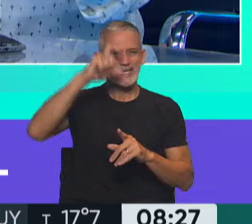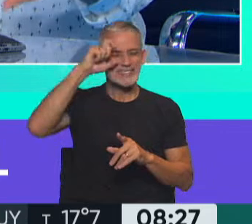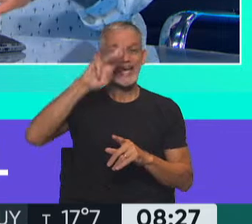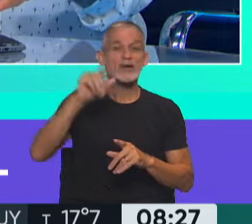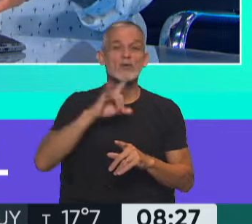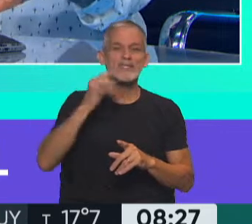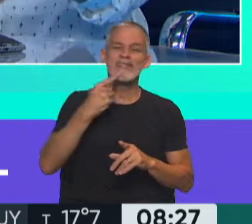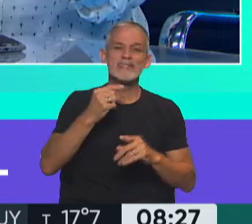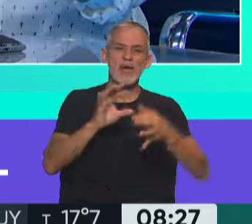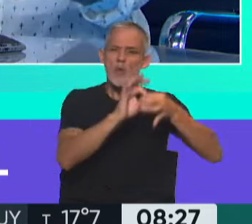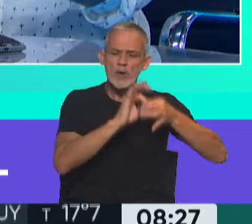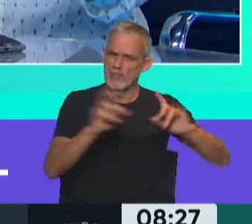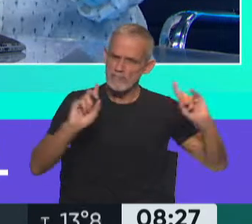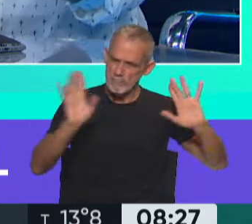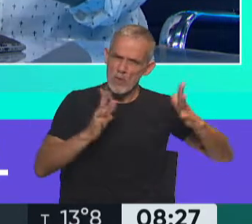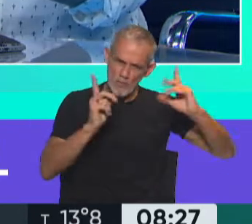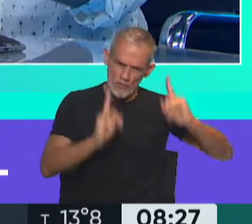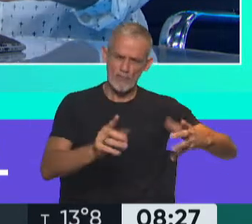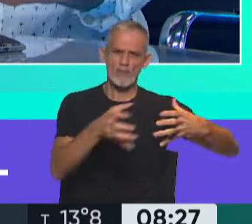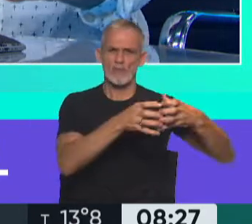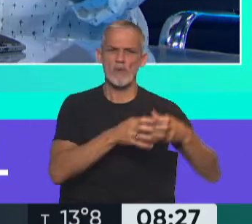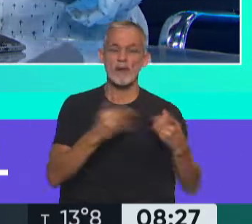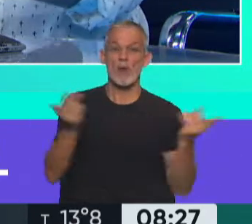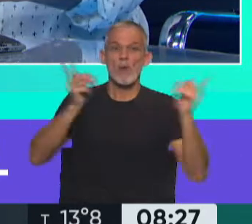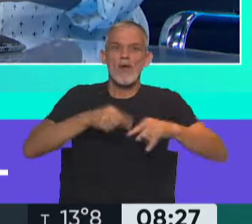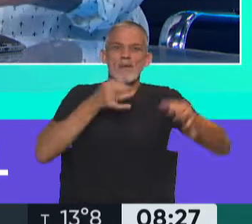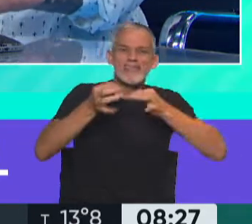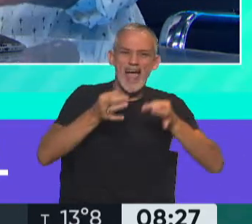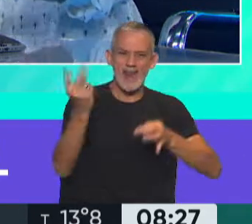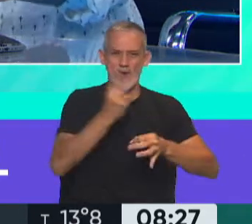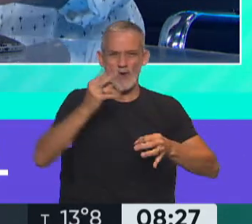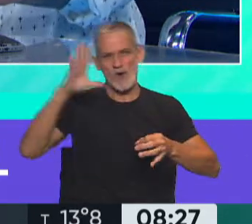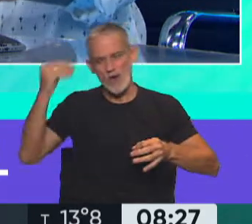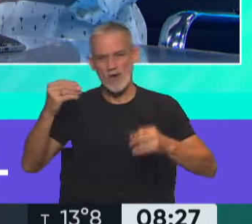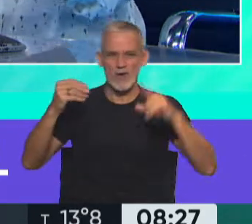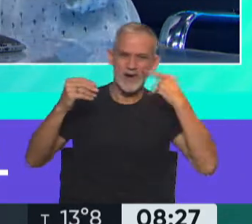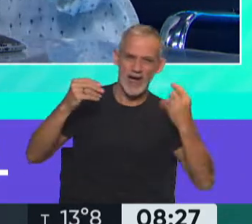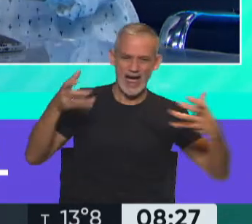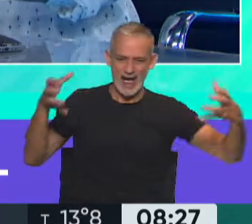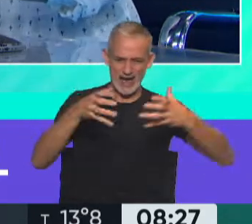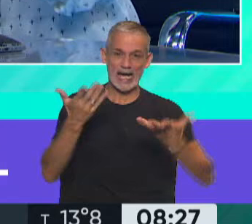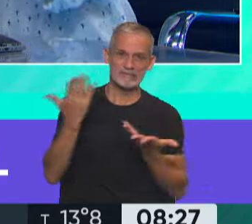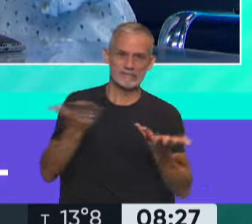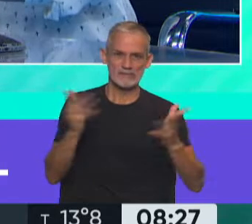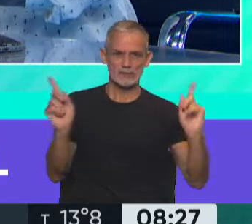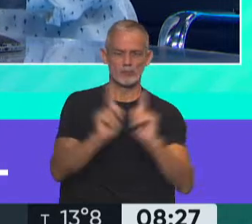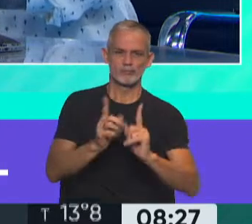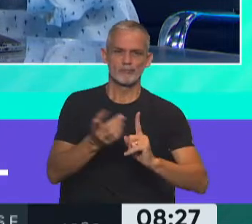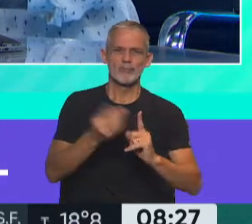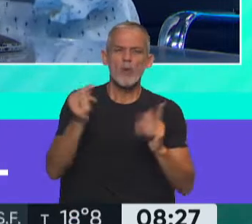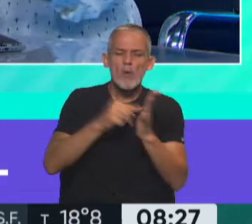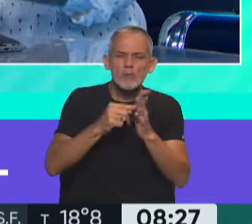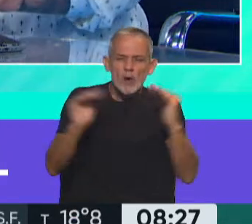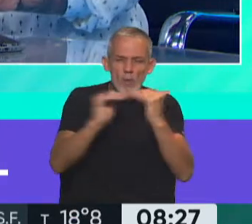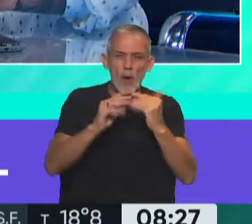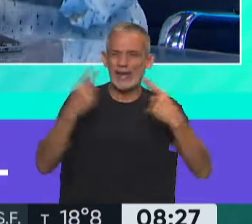pone en riesgo la unidad. El tema es retomar el diálogo, avanzar con los consensos y poner el énfasis en los puntos en